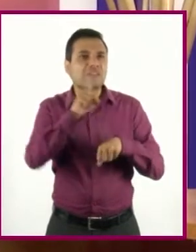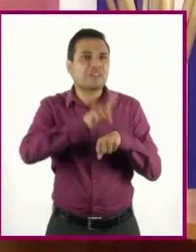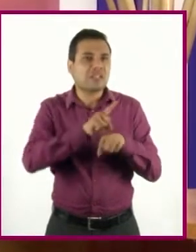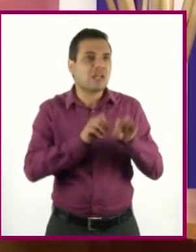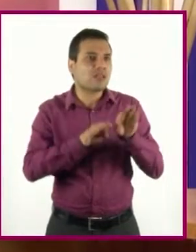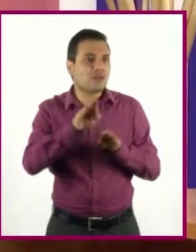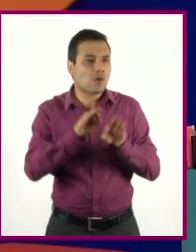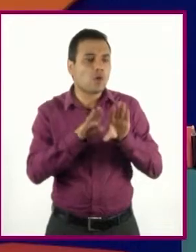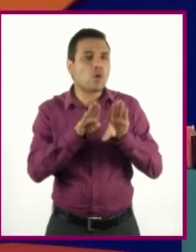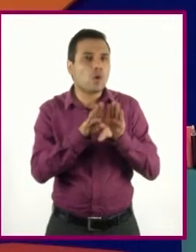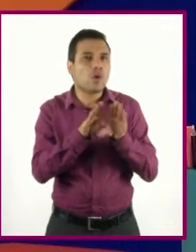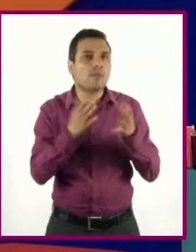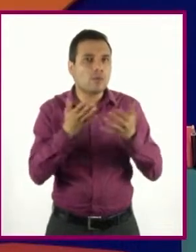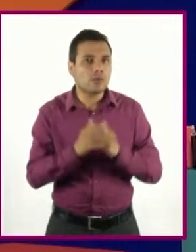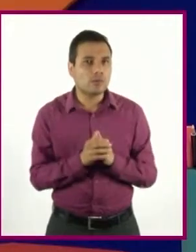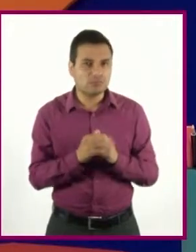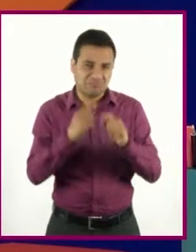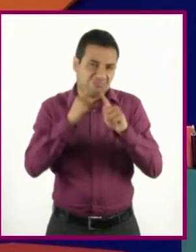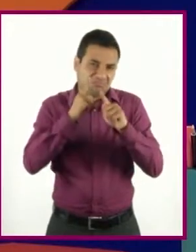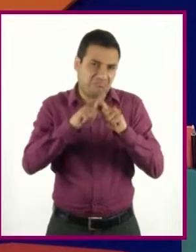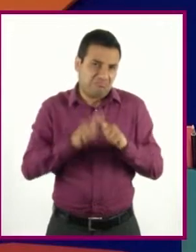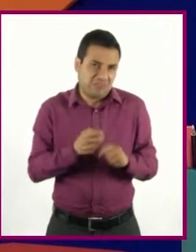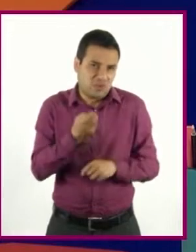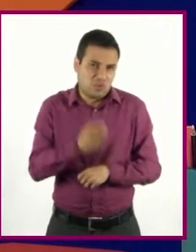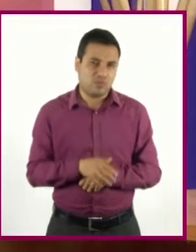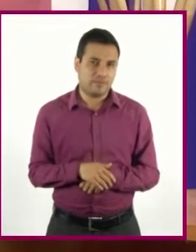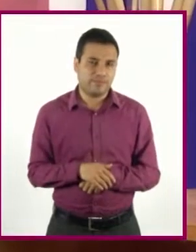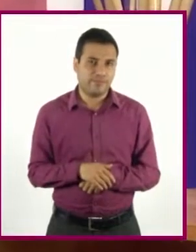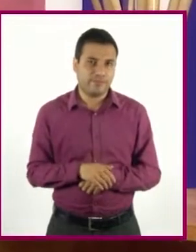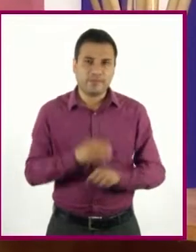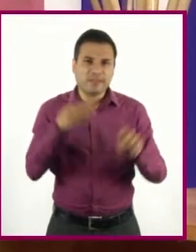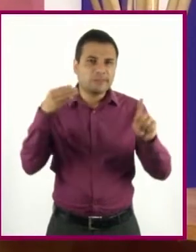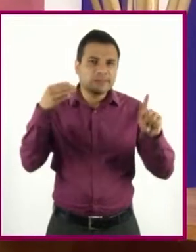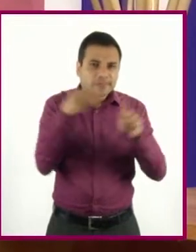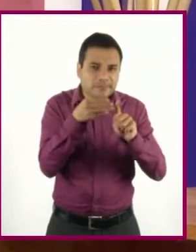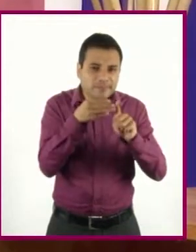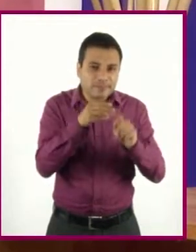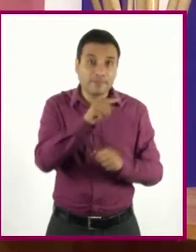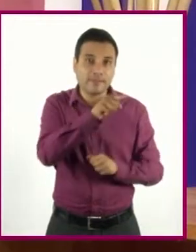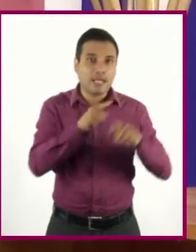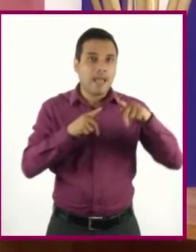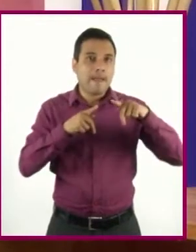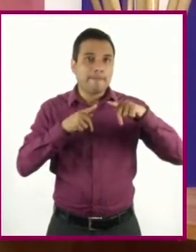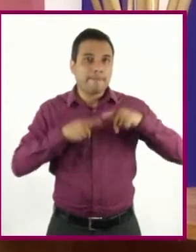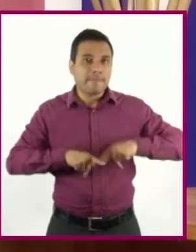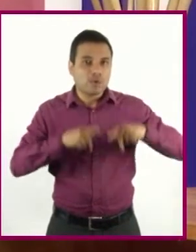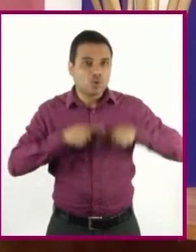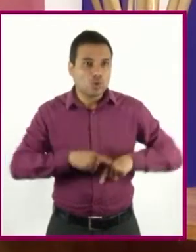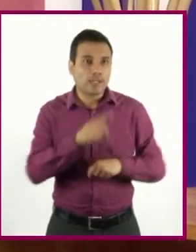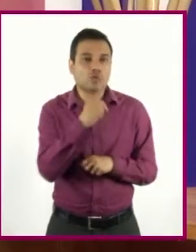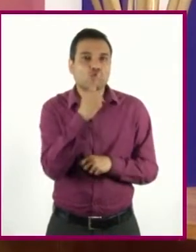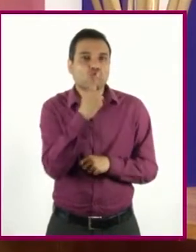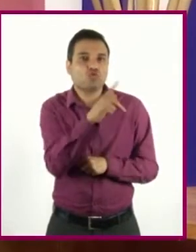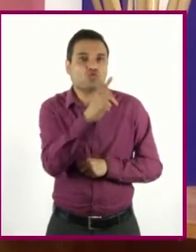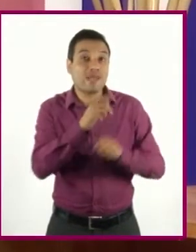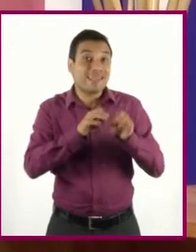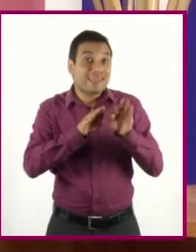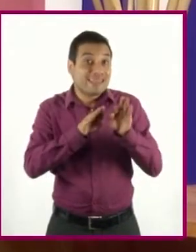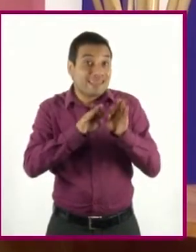de trabajo, cosas así. Digamos que se enfocó en la persona del entrevistado. En tanto